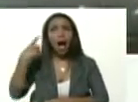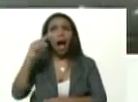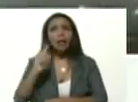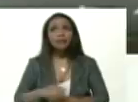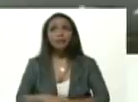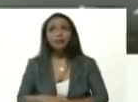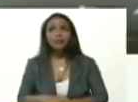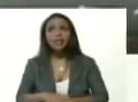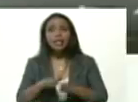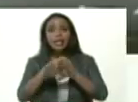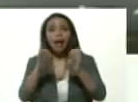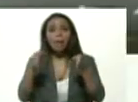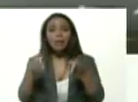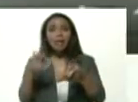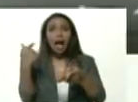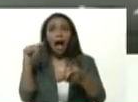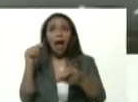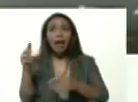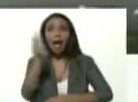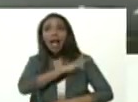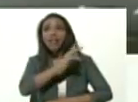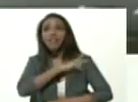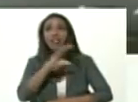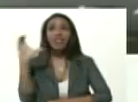Y aquí en la mesa tenemos la jefa de Caracas,